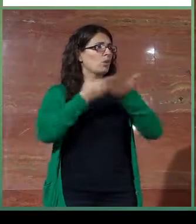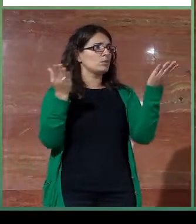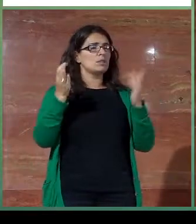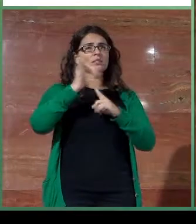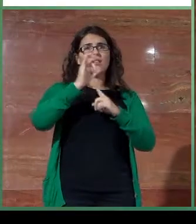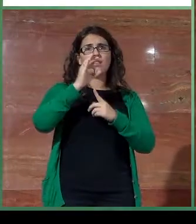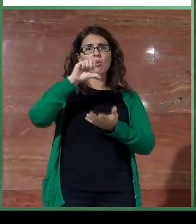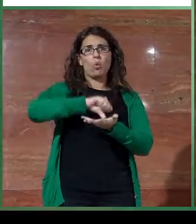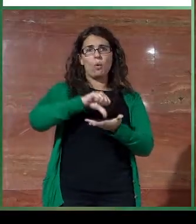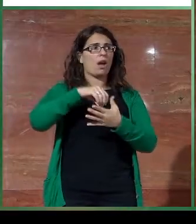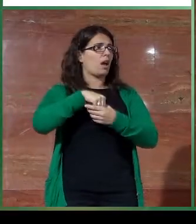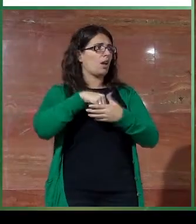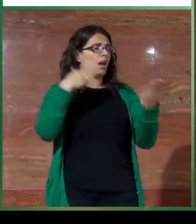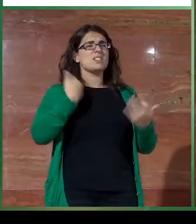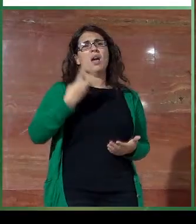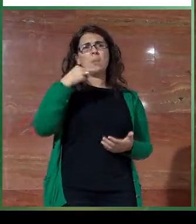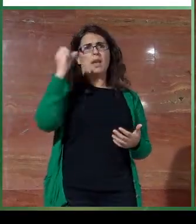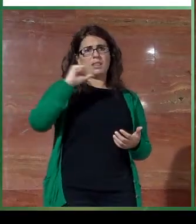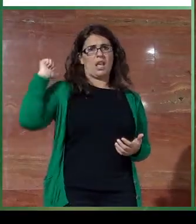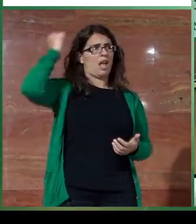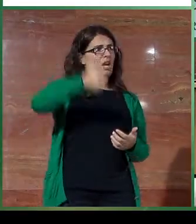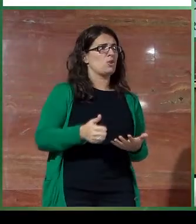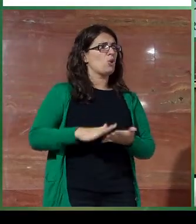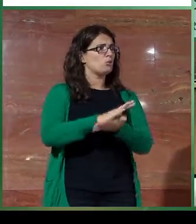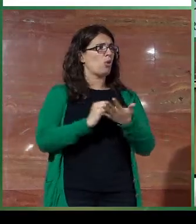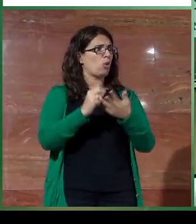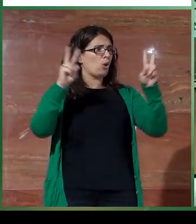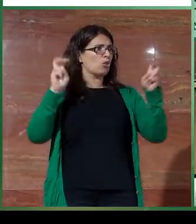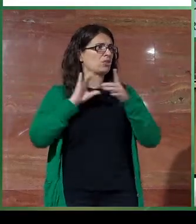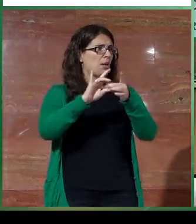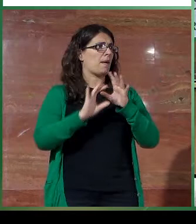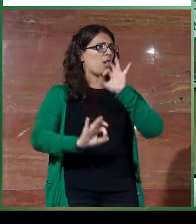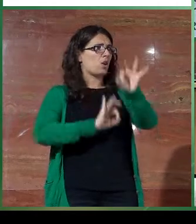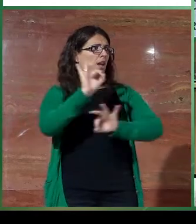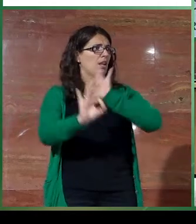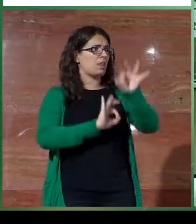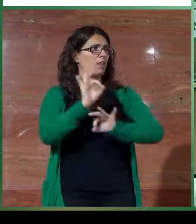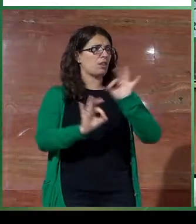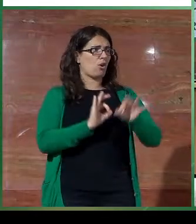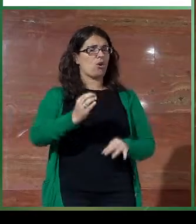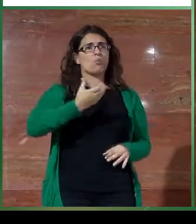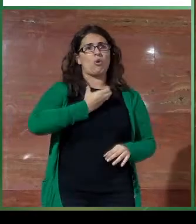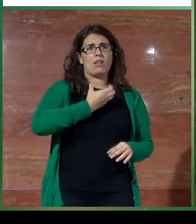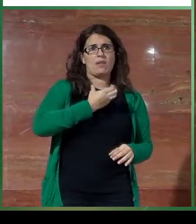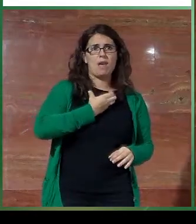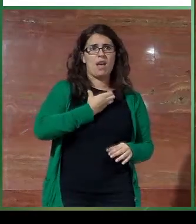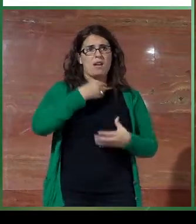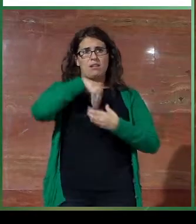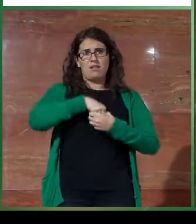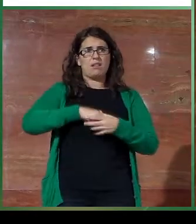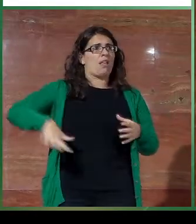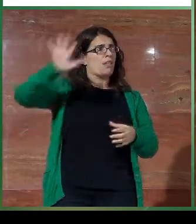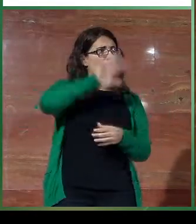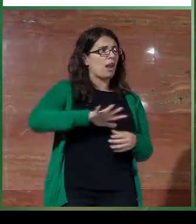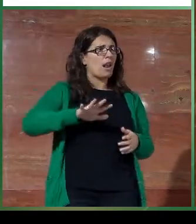urbana, interurbana. Llevo más de 20 años en todo lo que se refiere a la localización tanto municipal como intermunicipal, tanto nacional